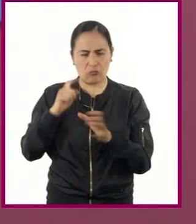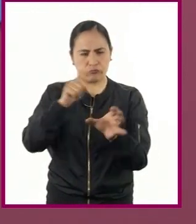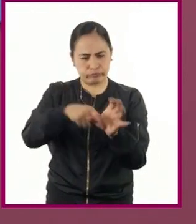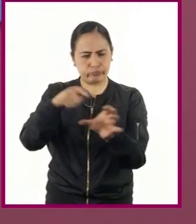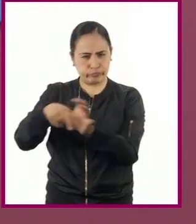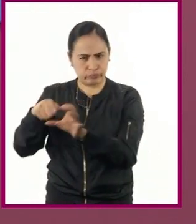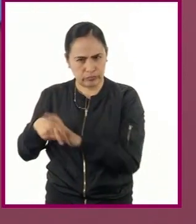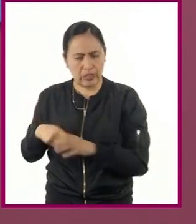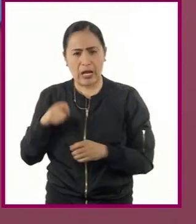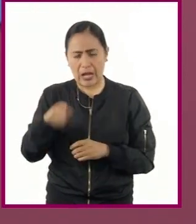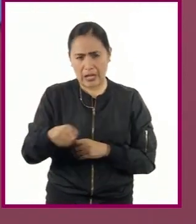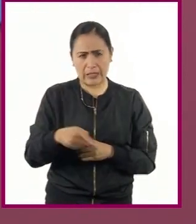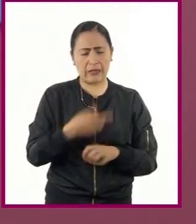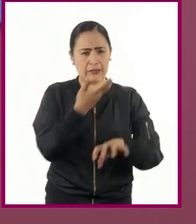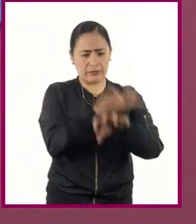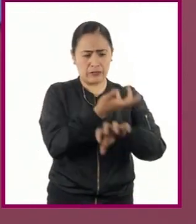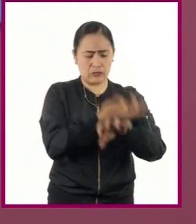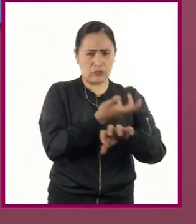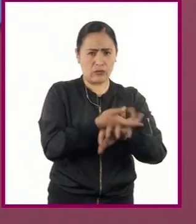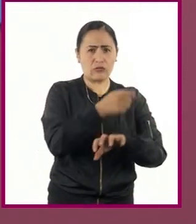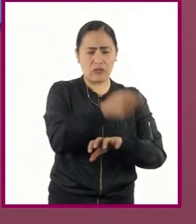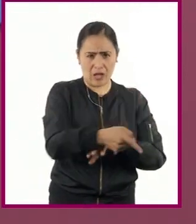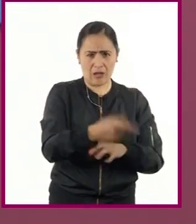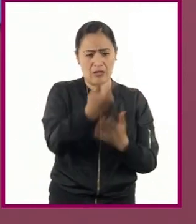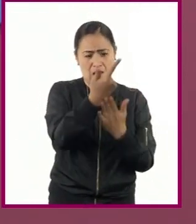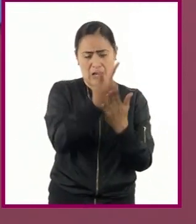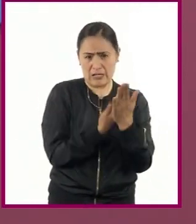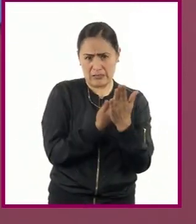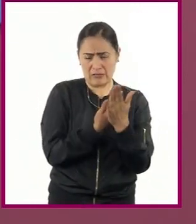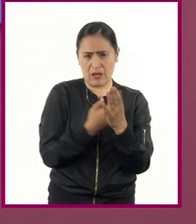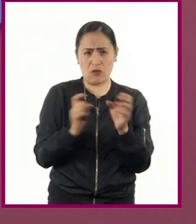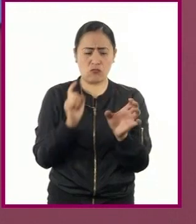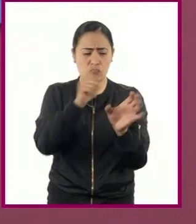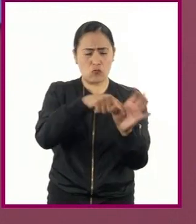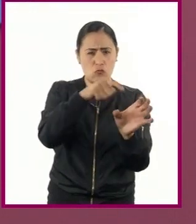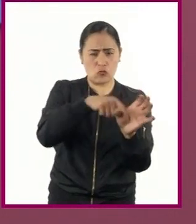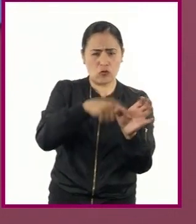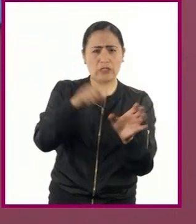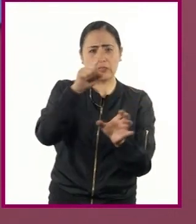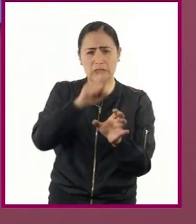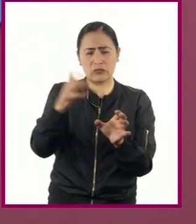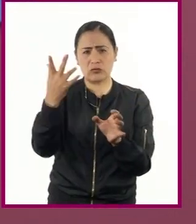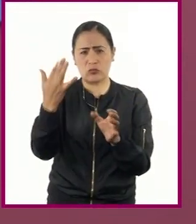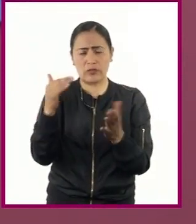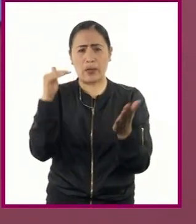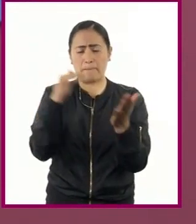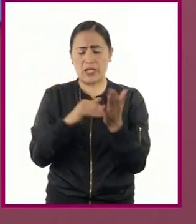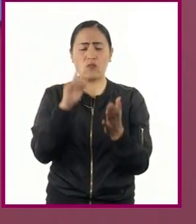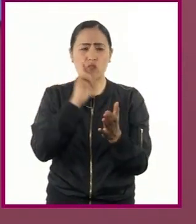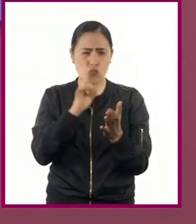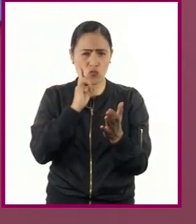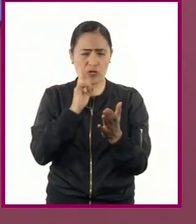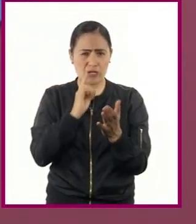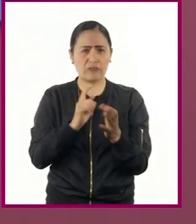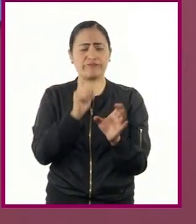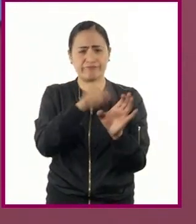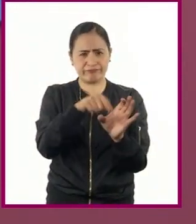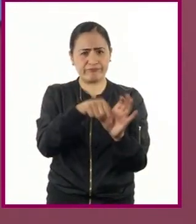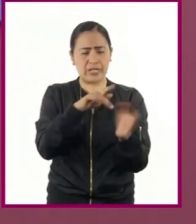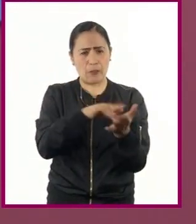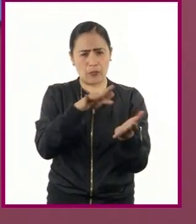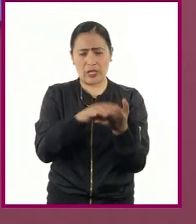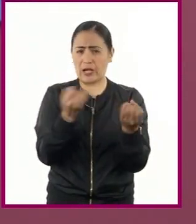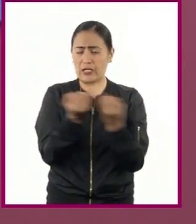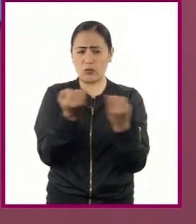tuvo un cuerpo femenino en el que se enlistaron alrededor de 150,000 mujeres. Además, hubo notables